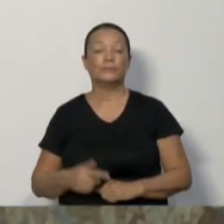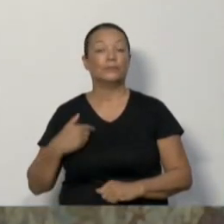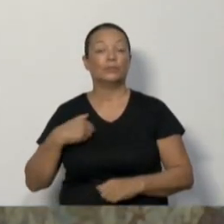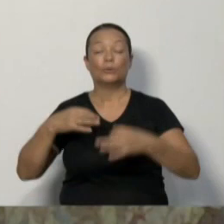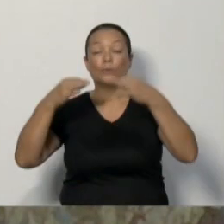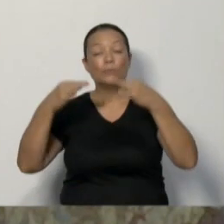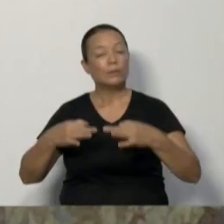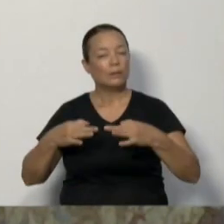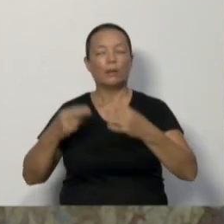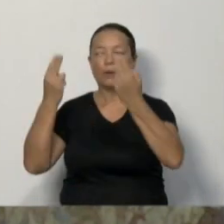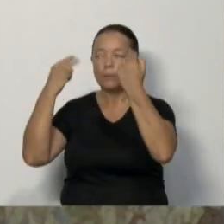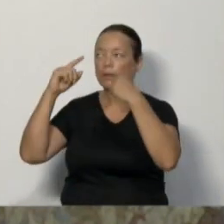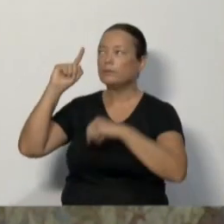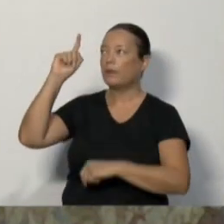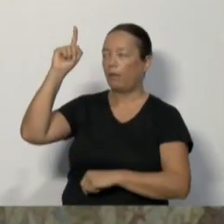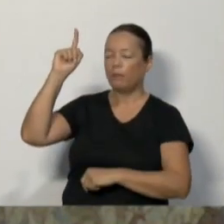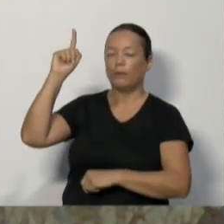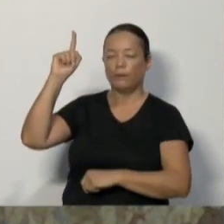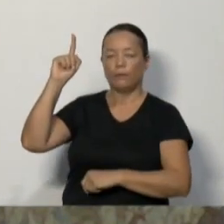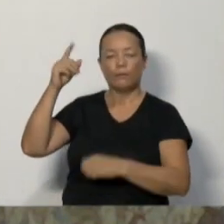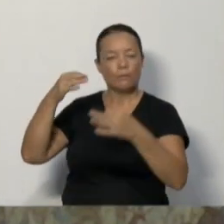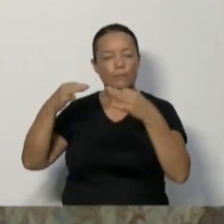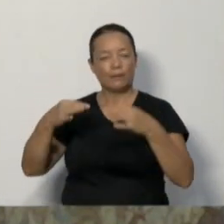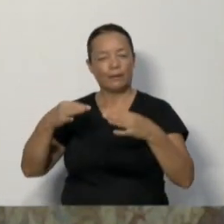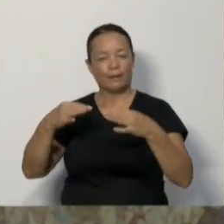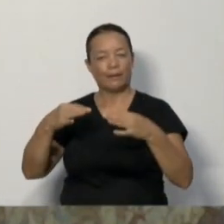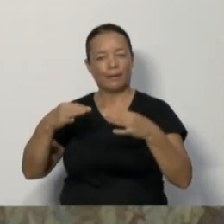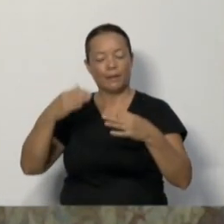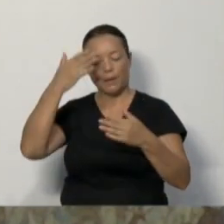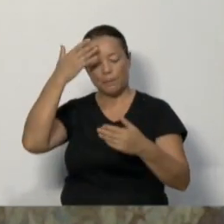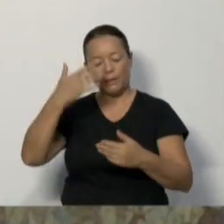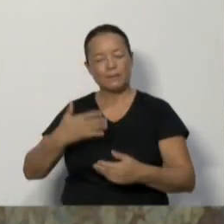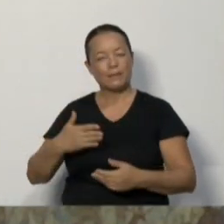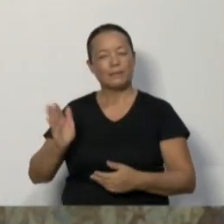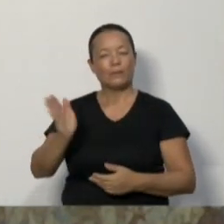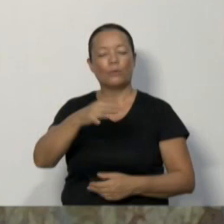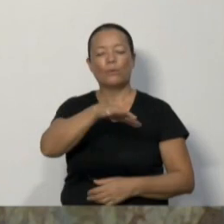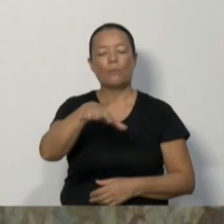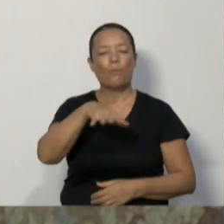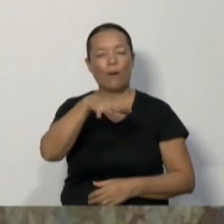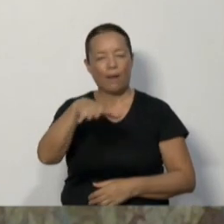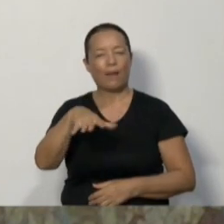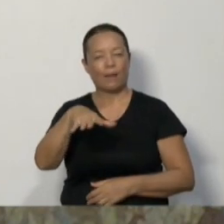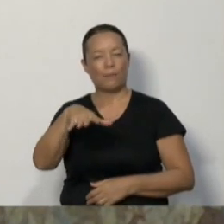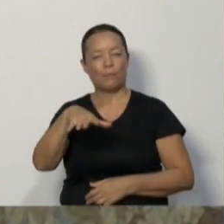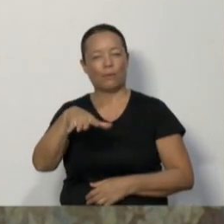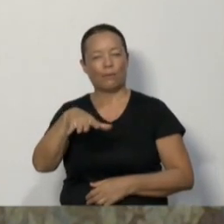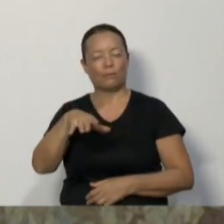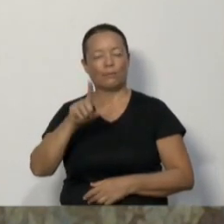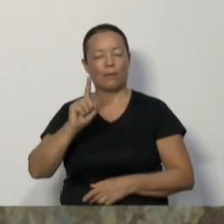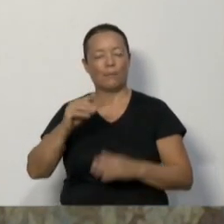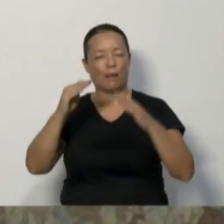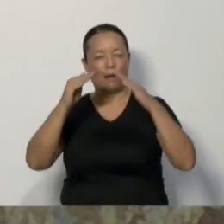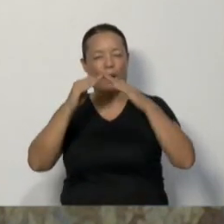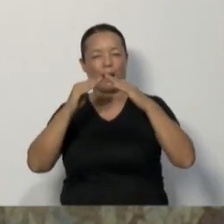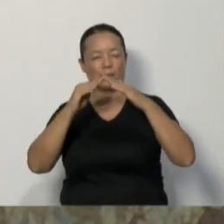Cumpliré mis votos al Señor en presencia de todo su pueblo, en los atrios de la